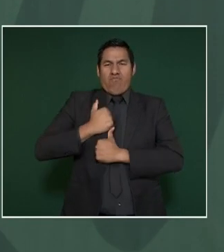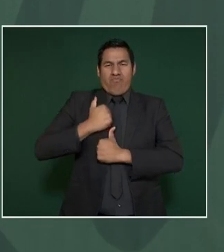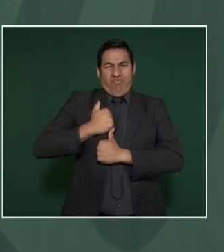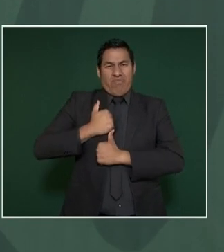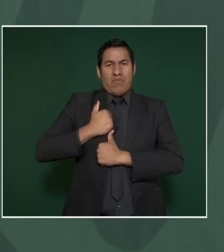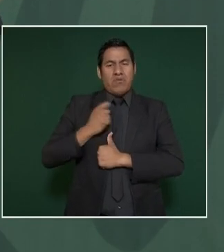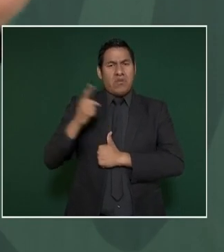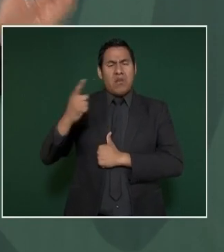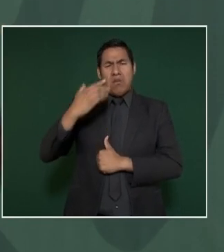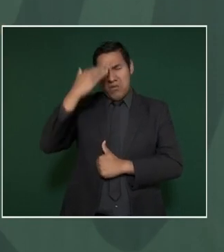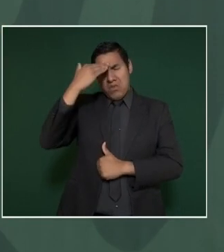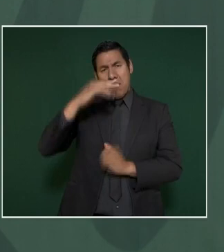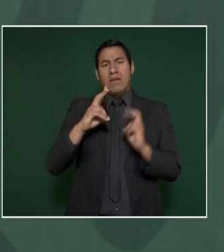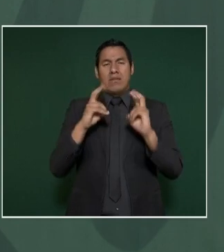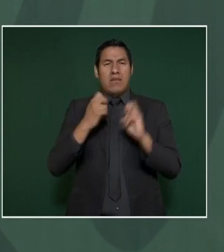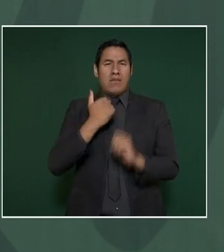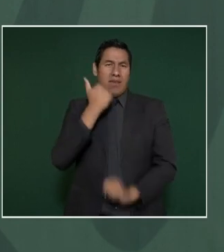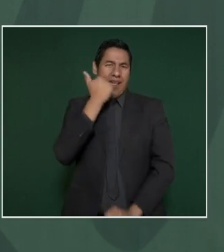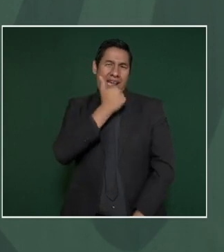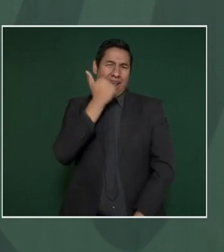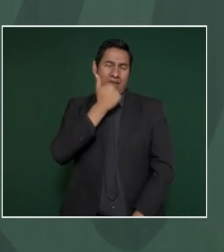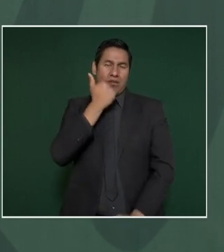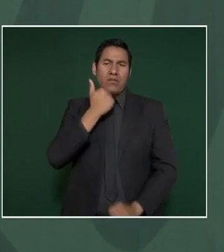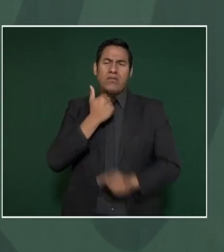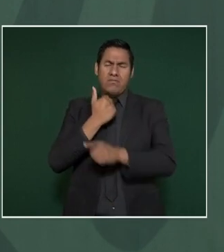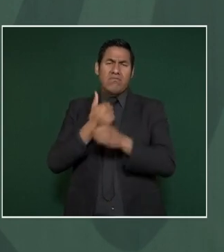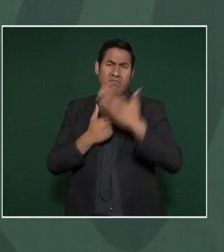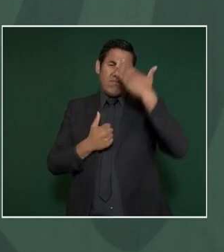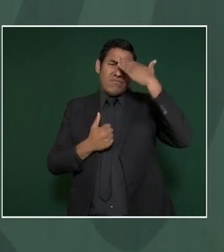de estudiantes Pues sabe